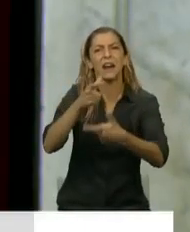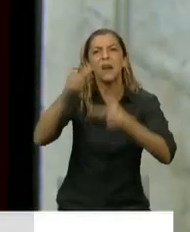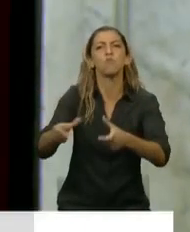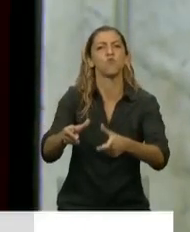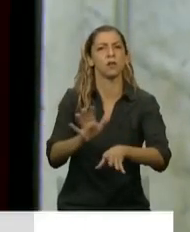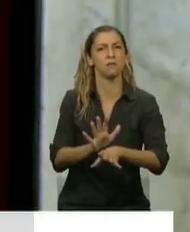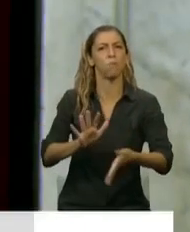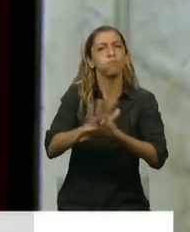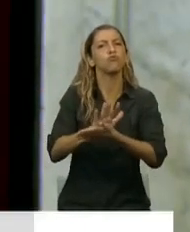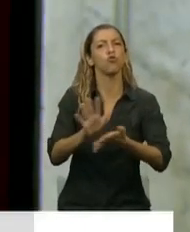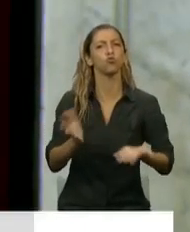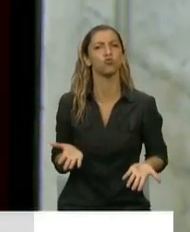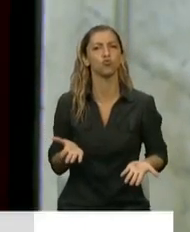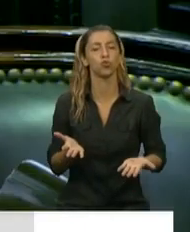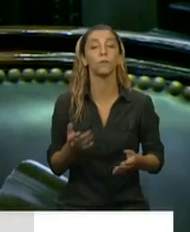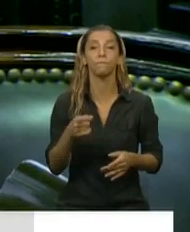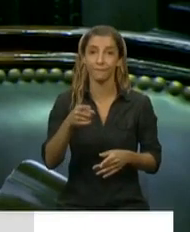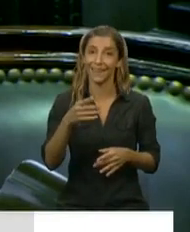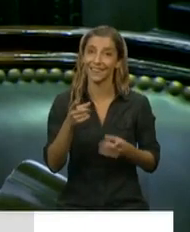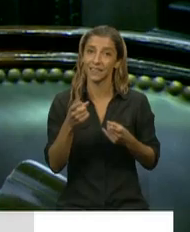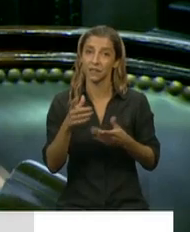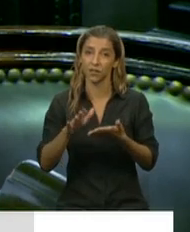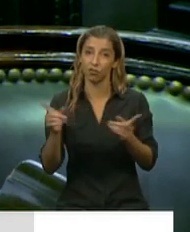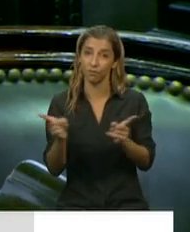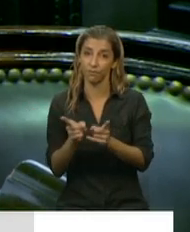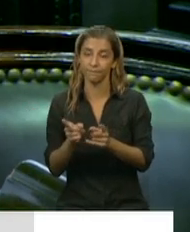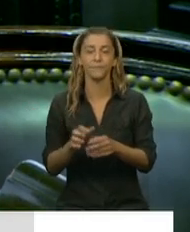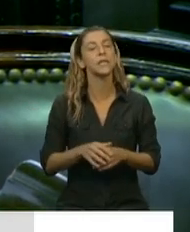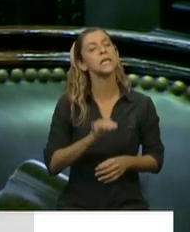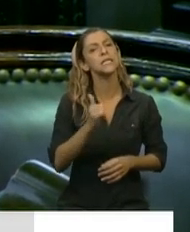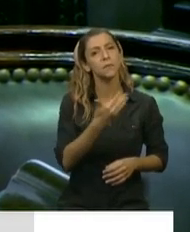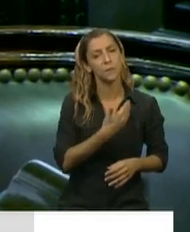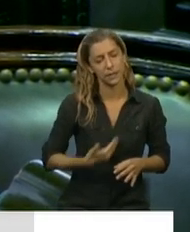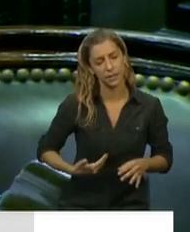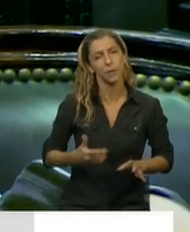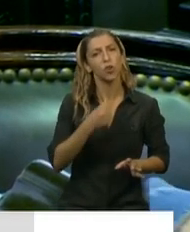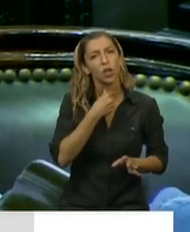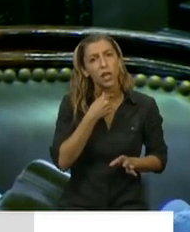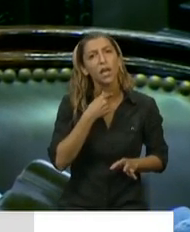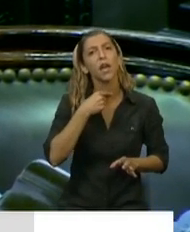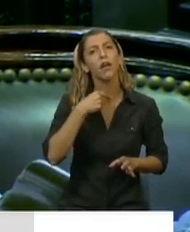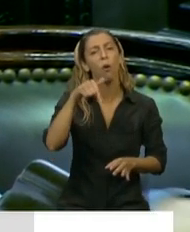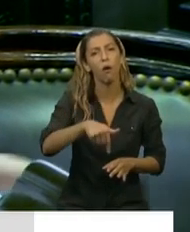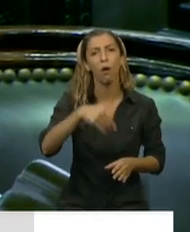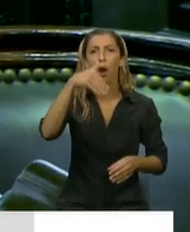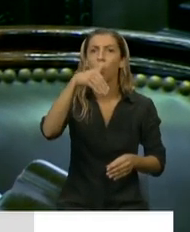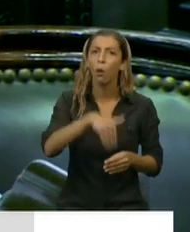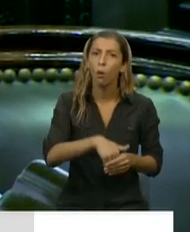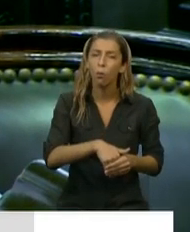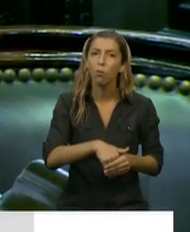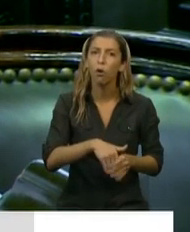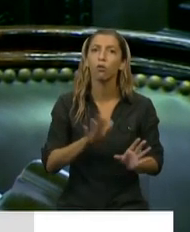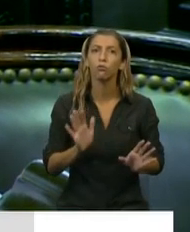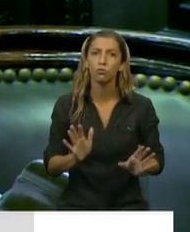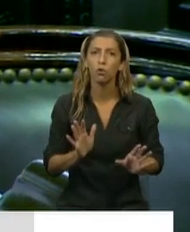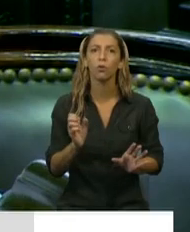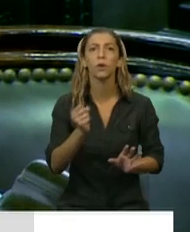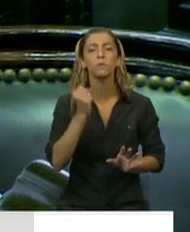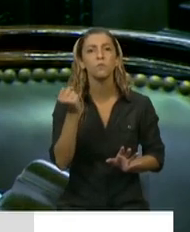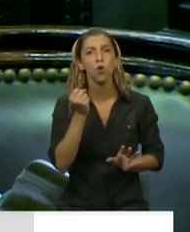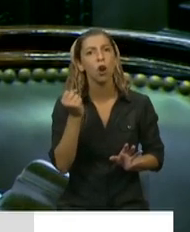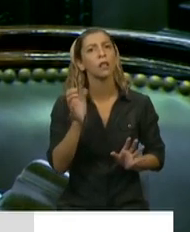inclusive, de los 5.000 pesos del bono. Entonces, yo quería poner a discusión, en primer lugar, esto. ¿No?